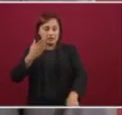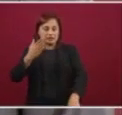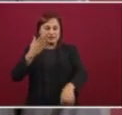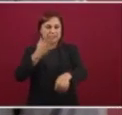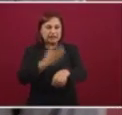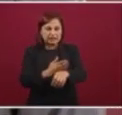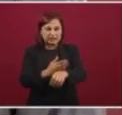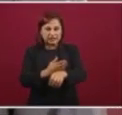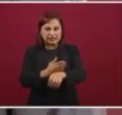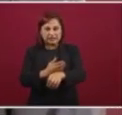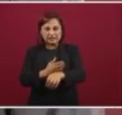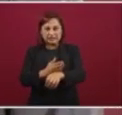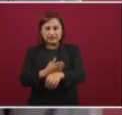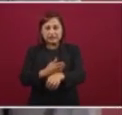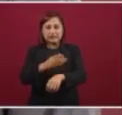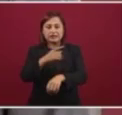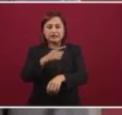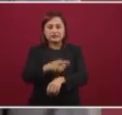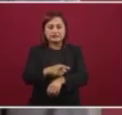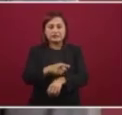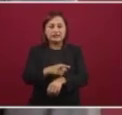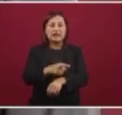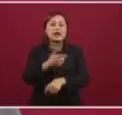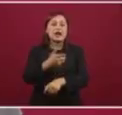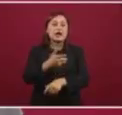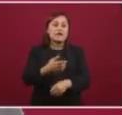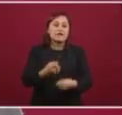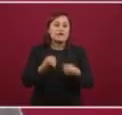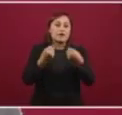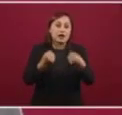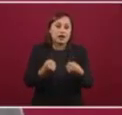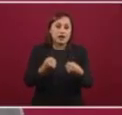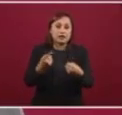perdón, que haya tribunales